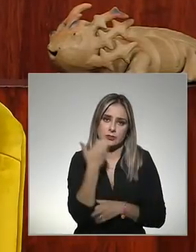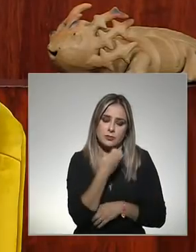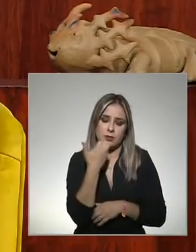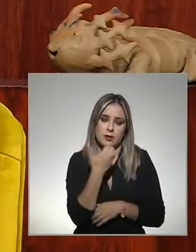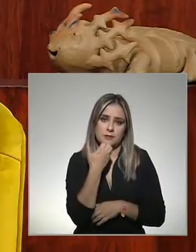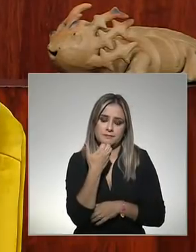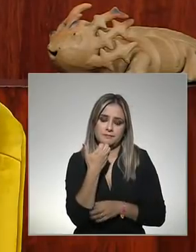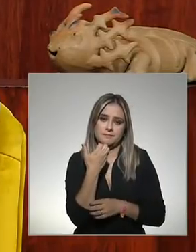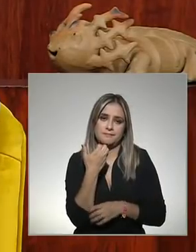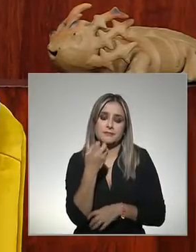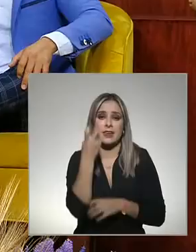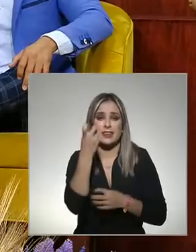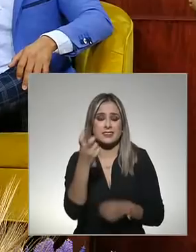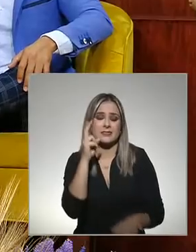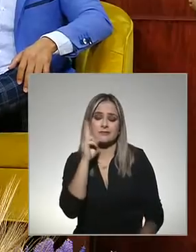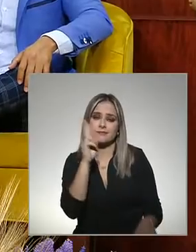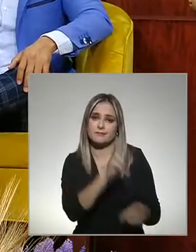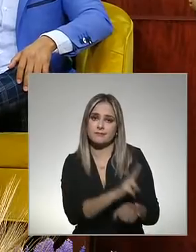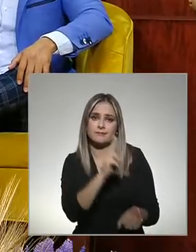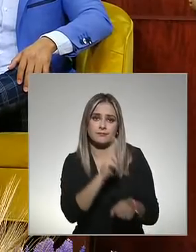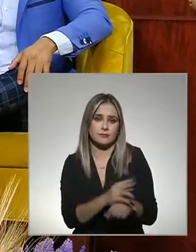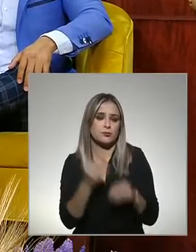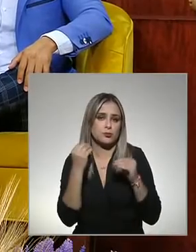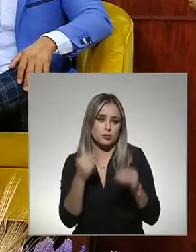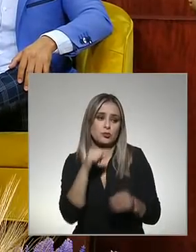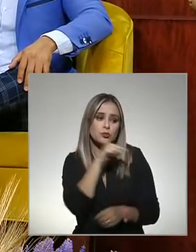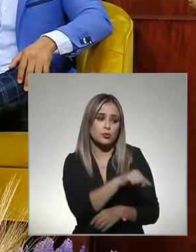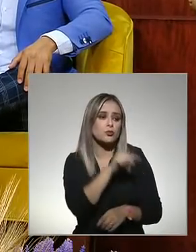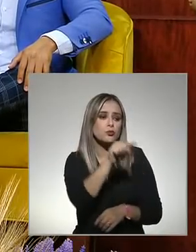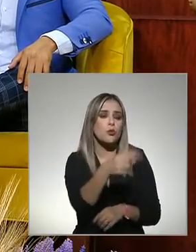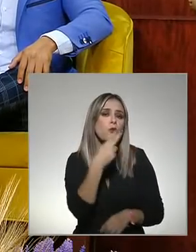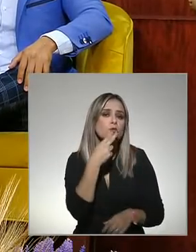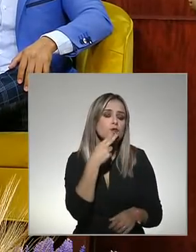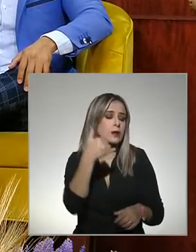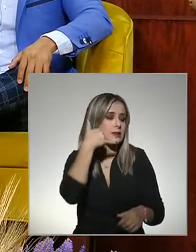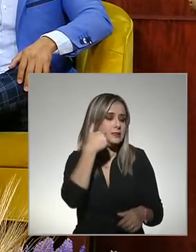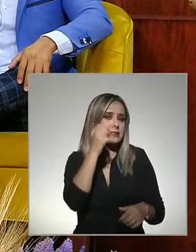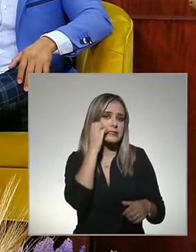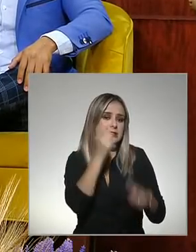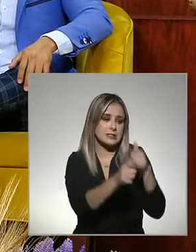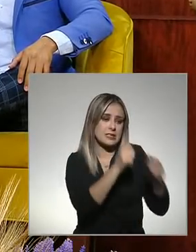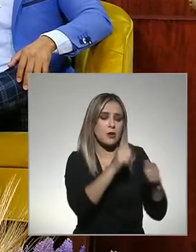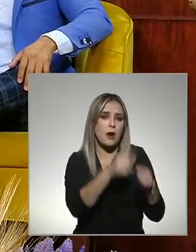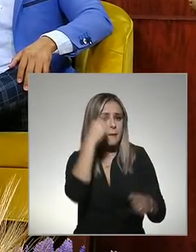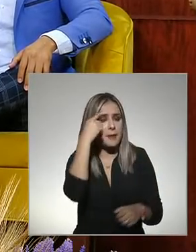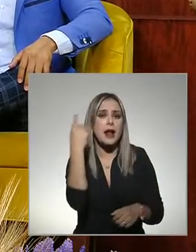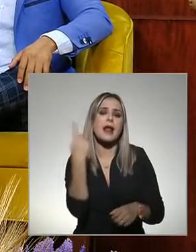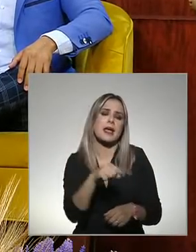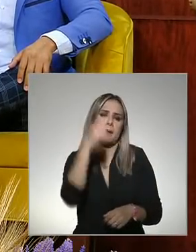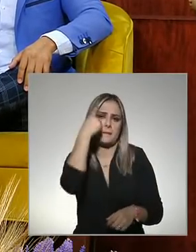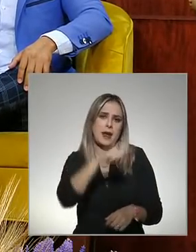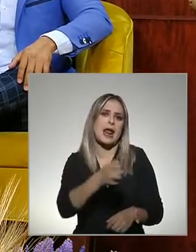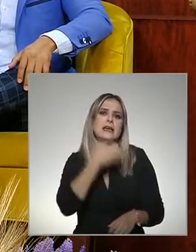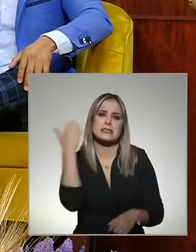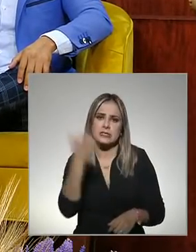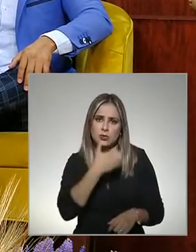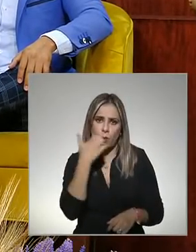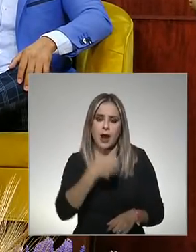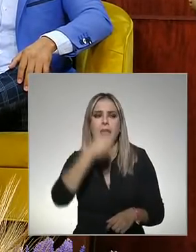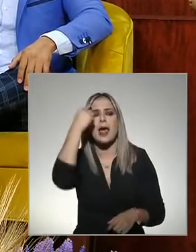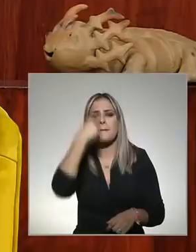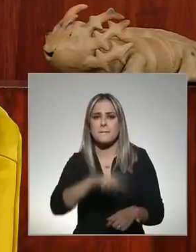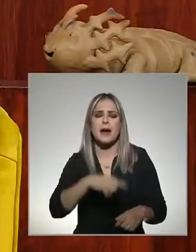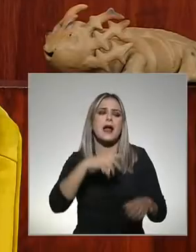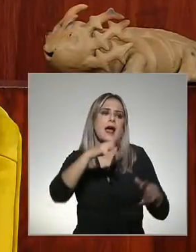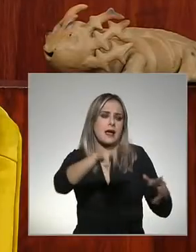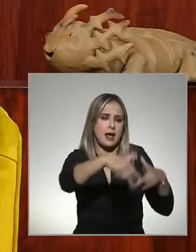muy atentos, ¿no? O sea, que realmente cumpla el propósito que se tiene que cumplir, que sea el tiempo que tiene que utilizarse para esos